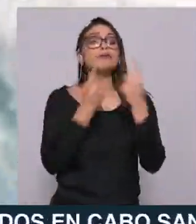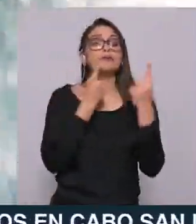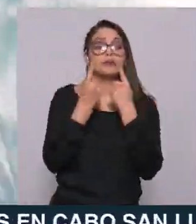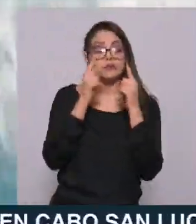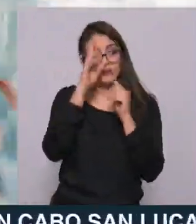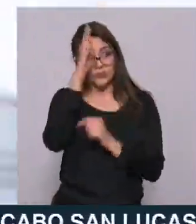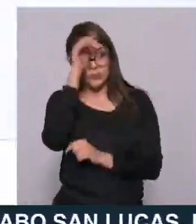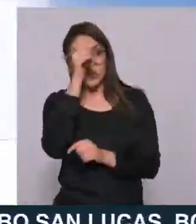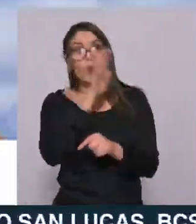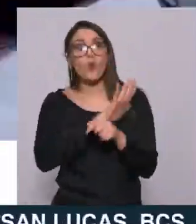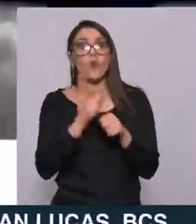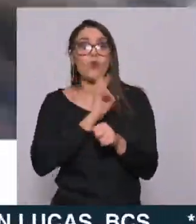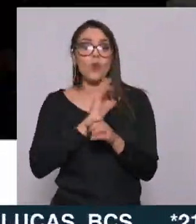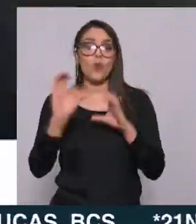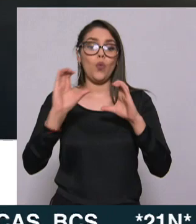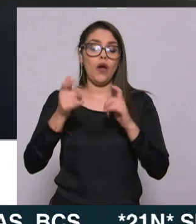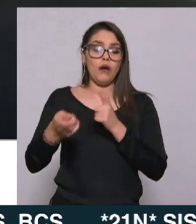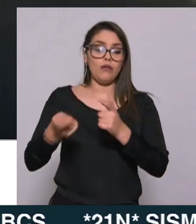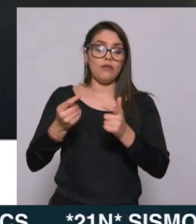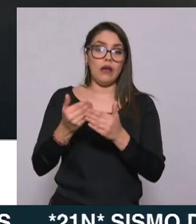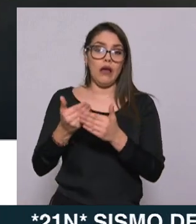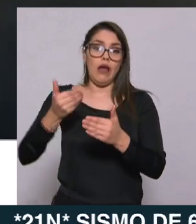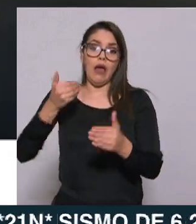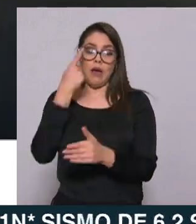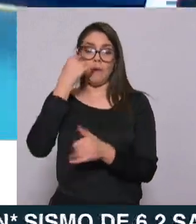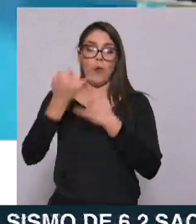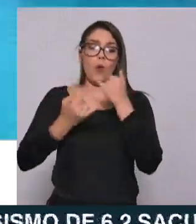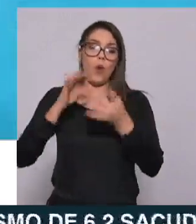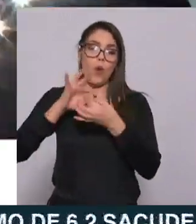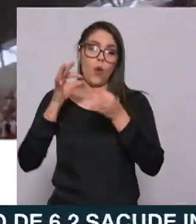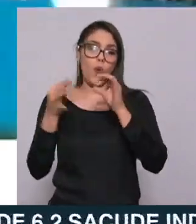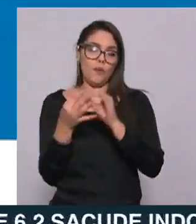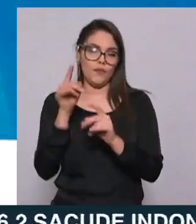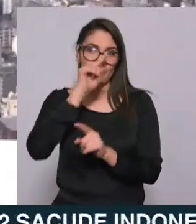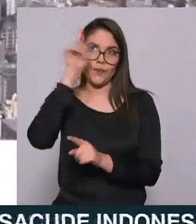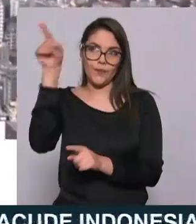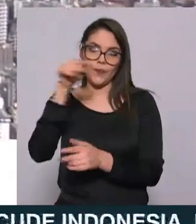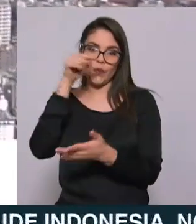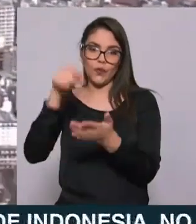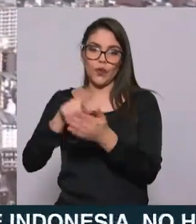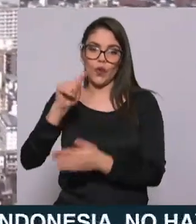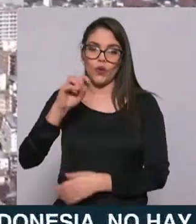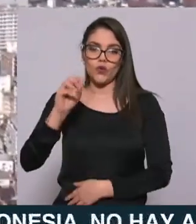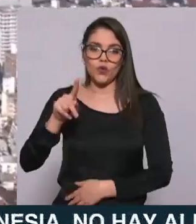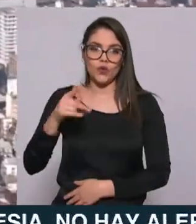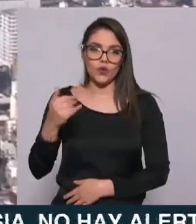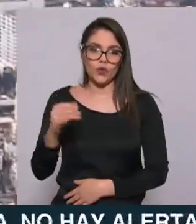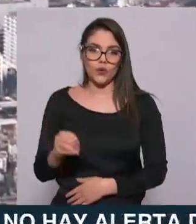posibles medidas preventivas de cara a los Juegos Olímpicos en Tokio.